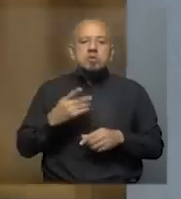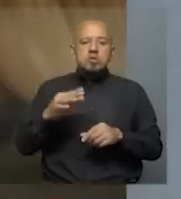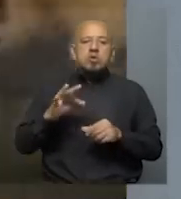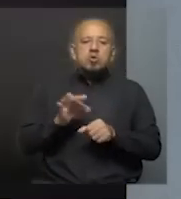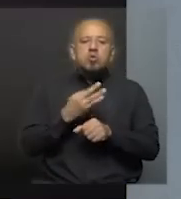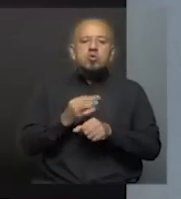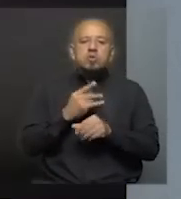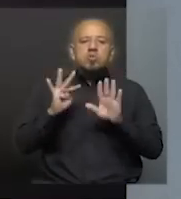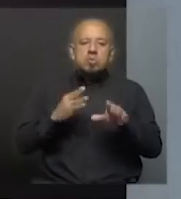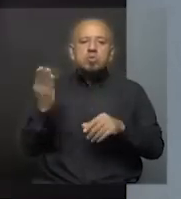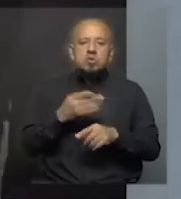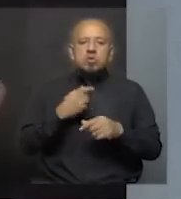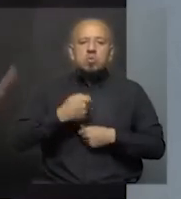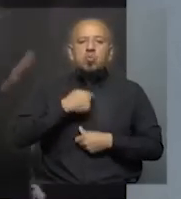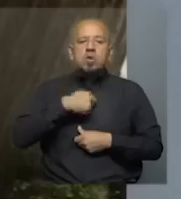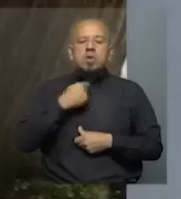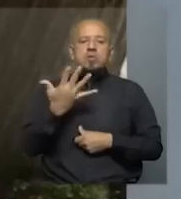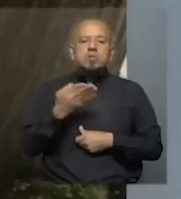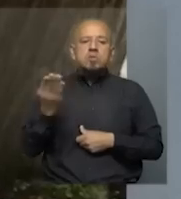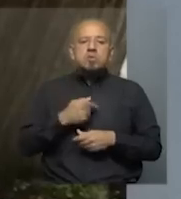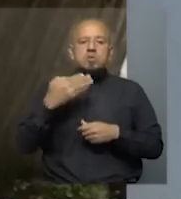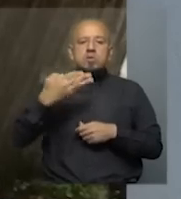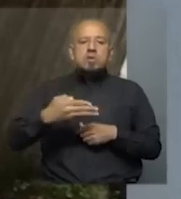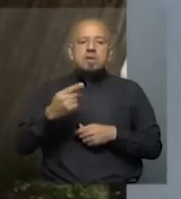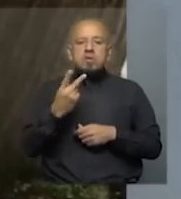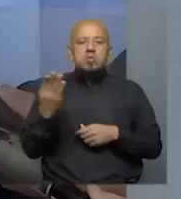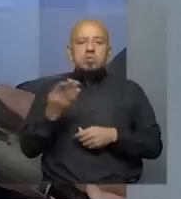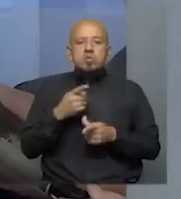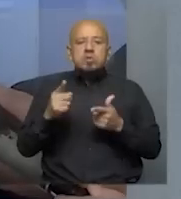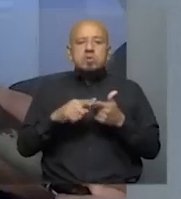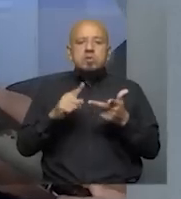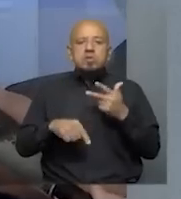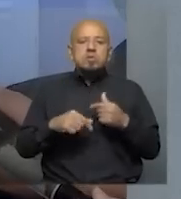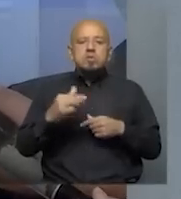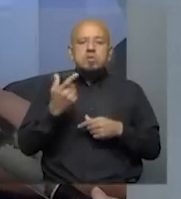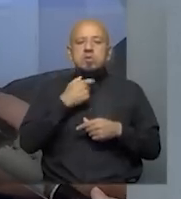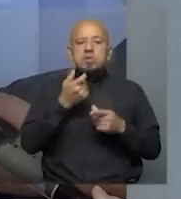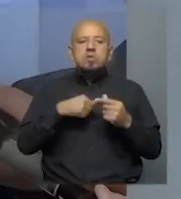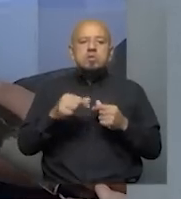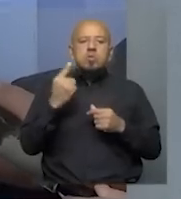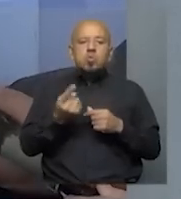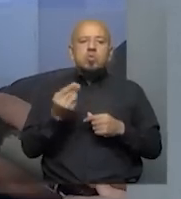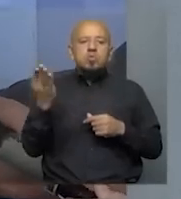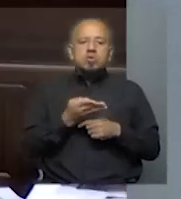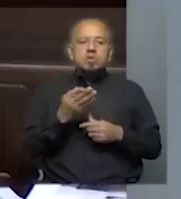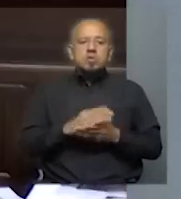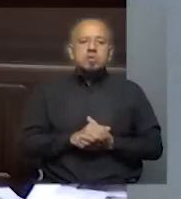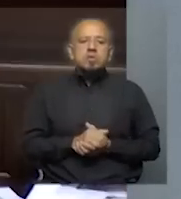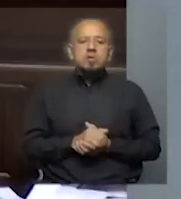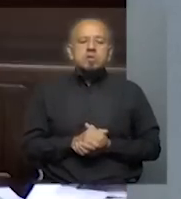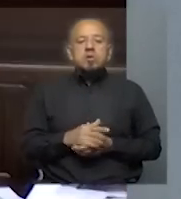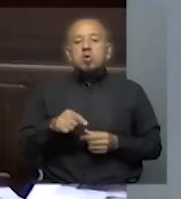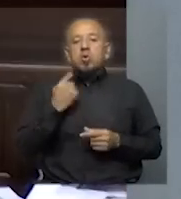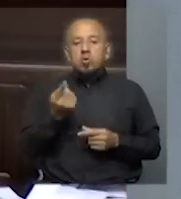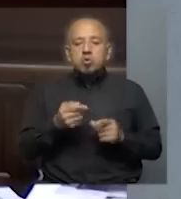con 9%, José Mujica con 5%, Mario Vergara con 2% y Óscar Andrade con un 1%. Otro de